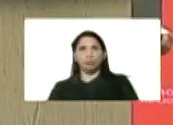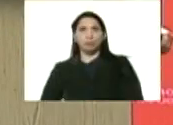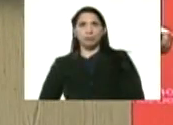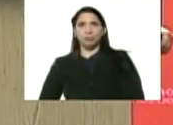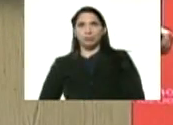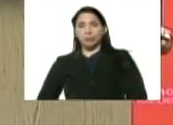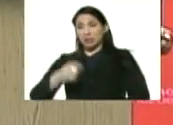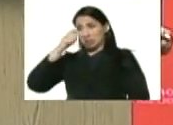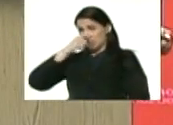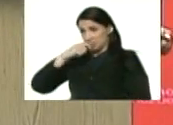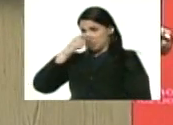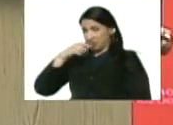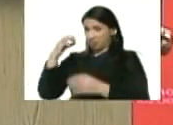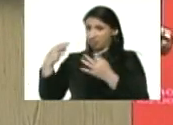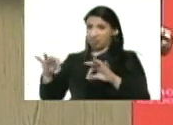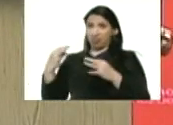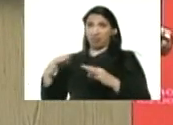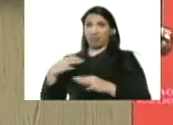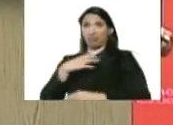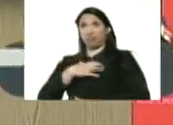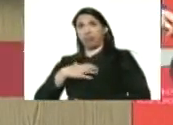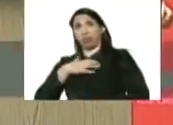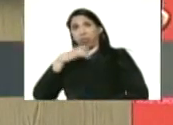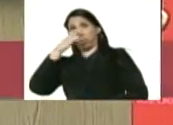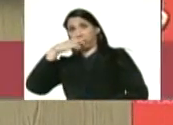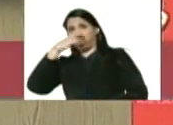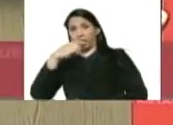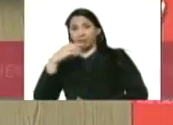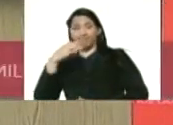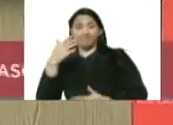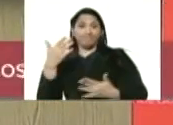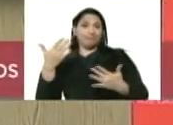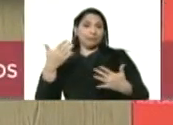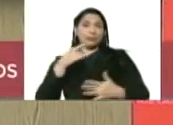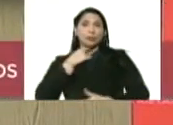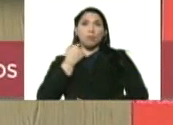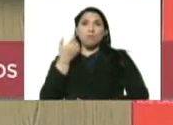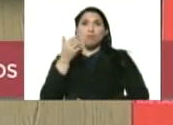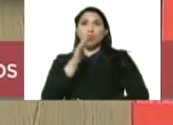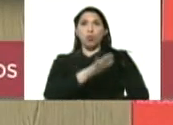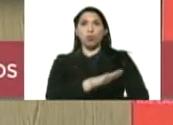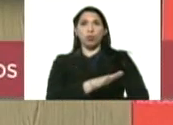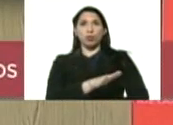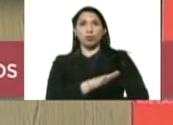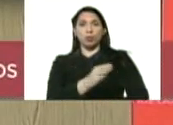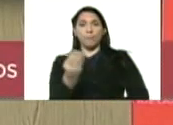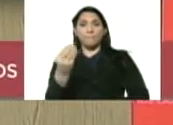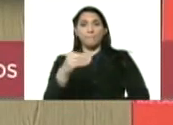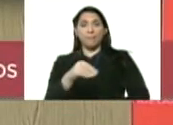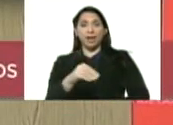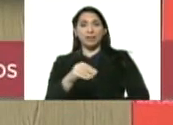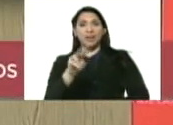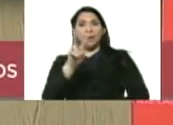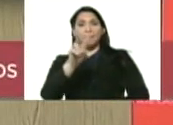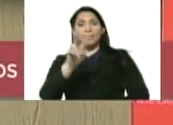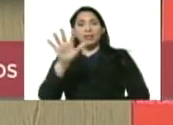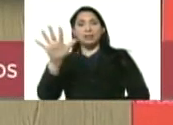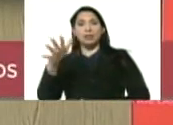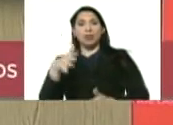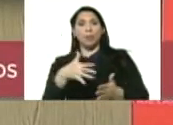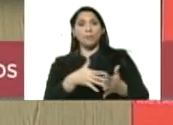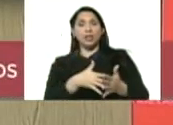Gripecinha, resfriadinho, ha costado la vida de más de